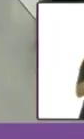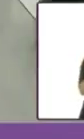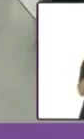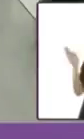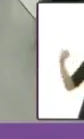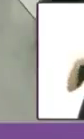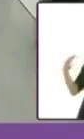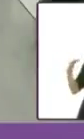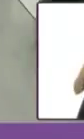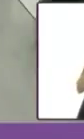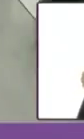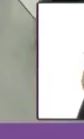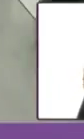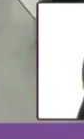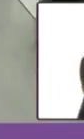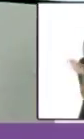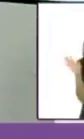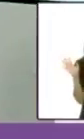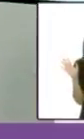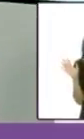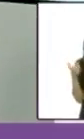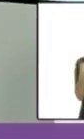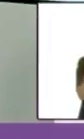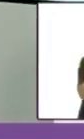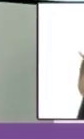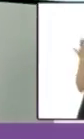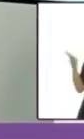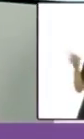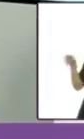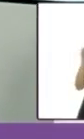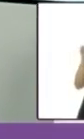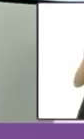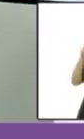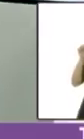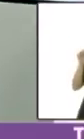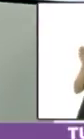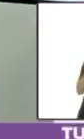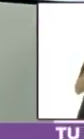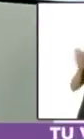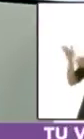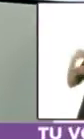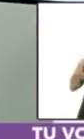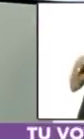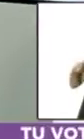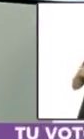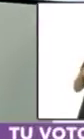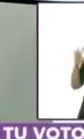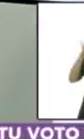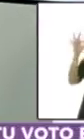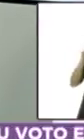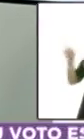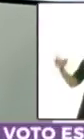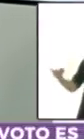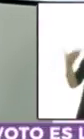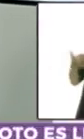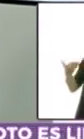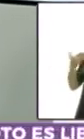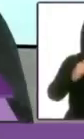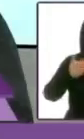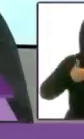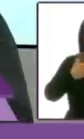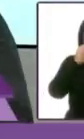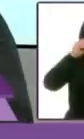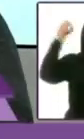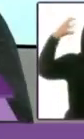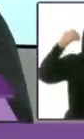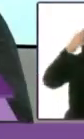Este tema, y lo llegamos a comentar entre colegas, del que acusa a Mikel Arriola a Alfonso